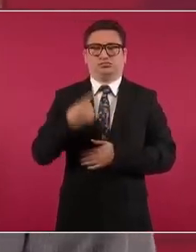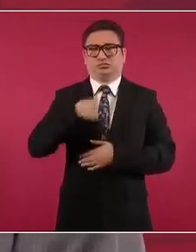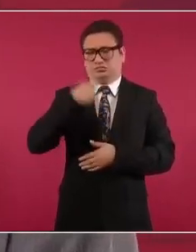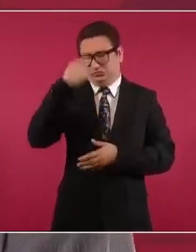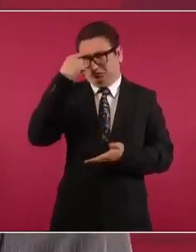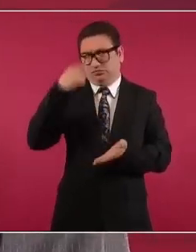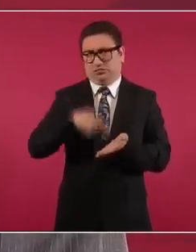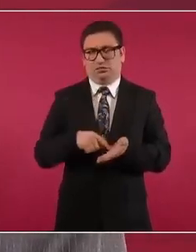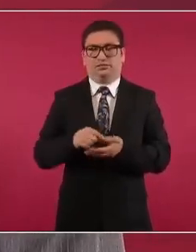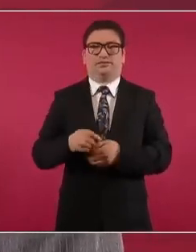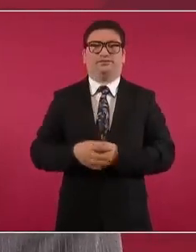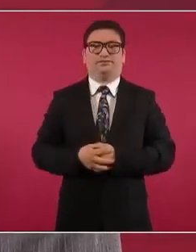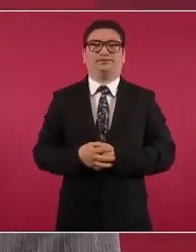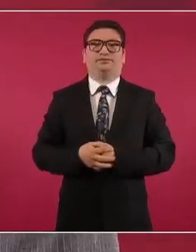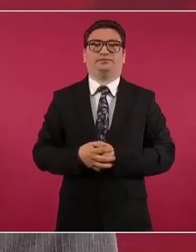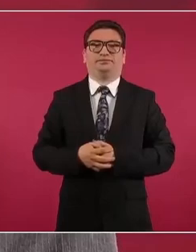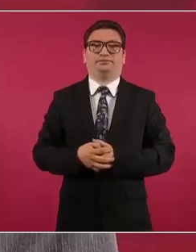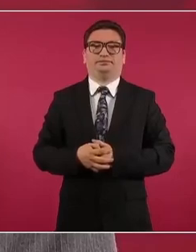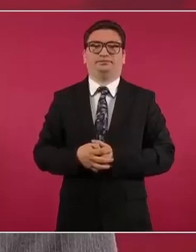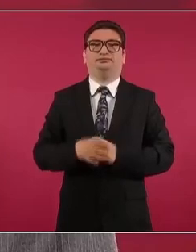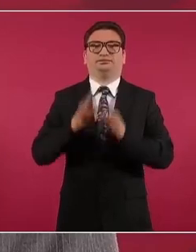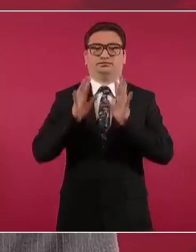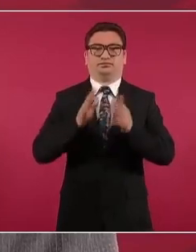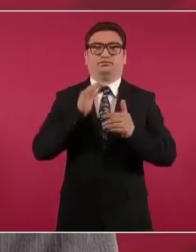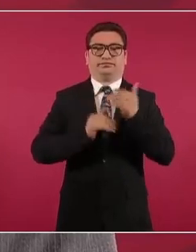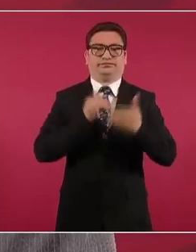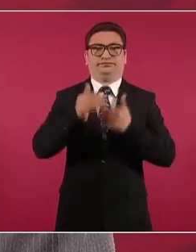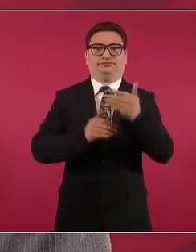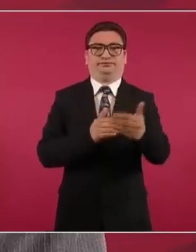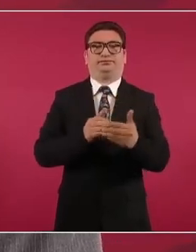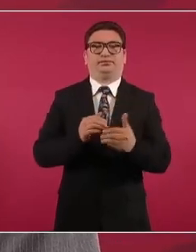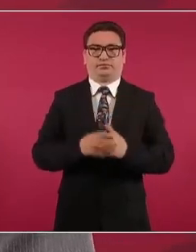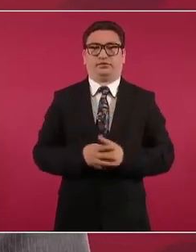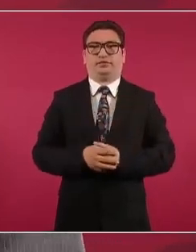creo que se avanzó